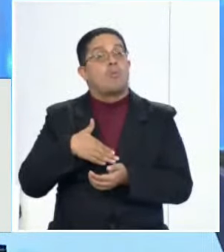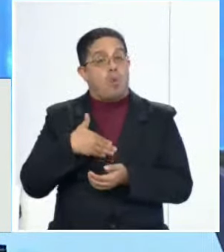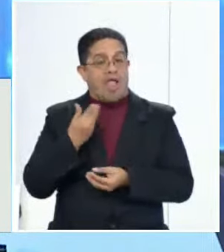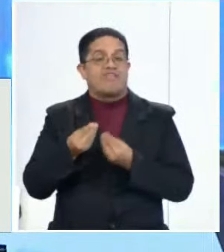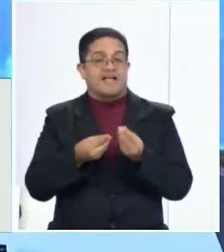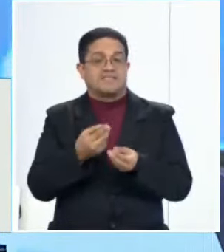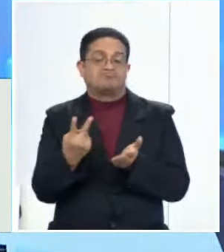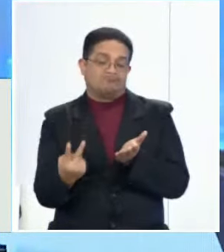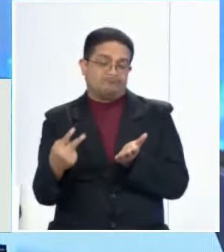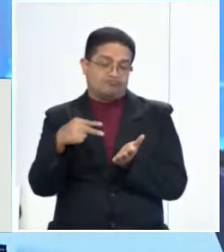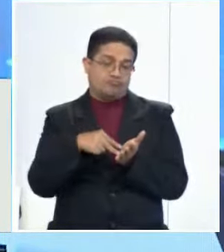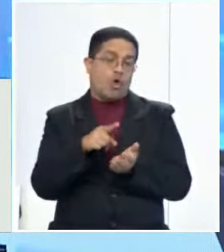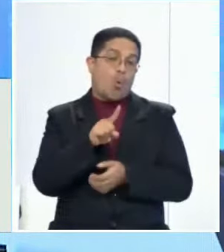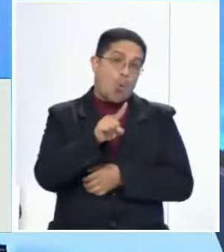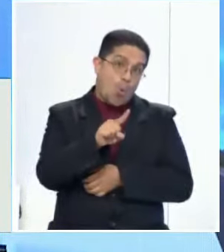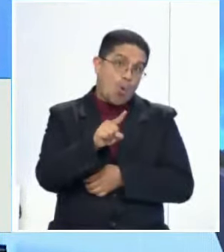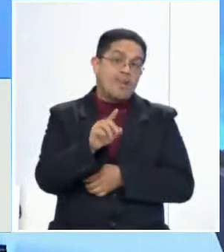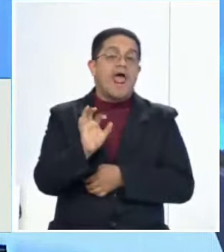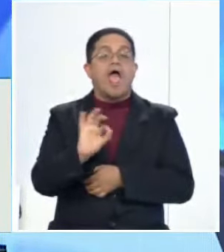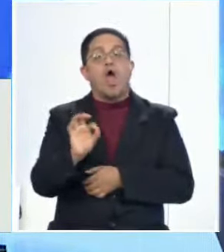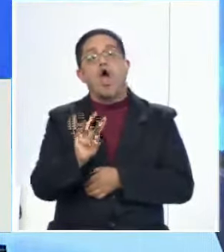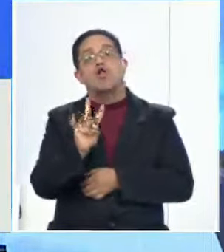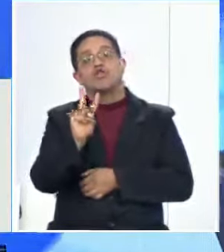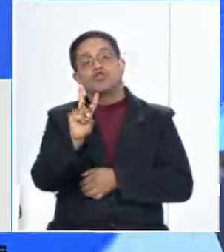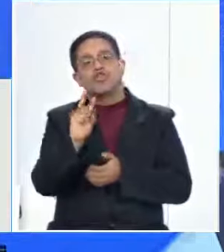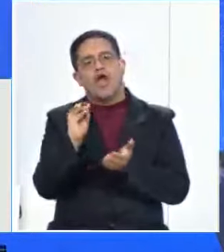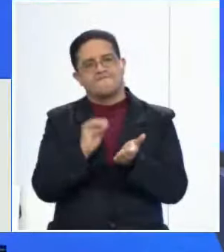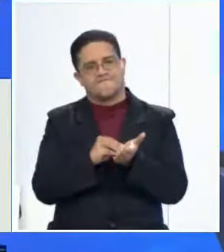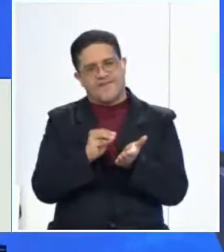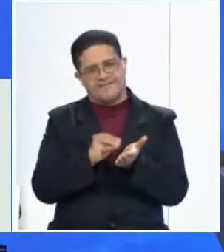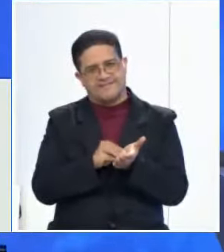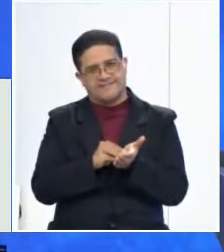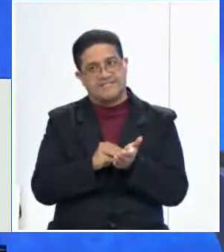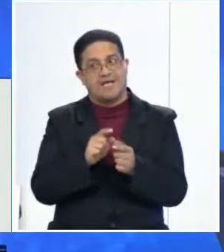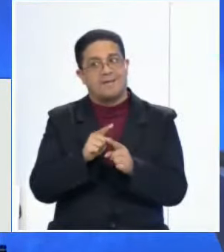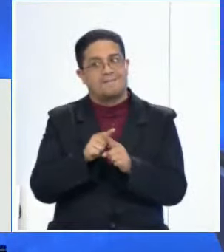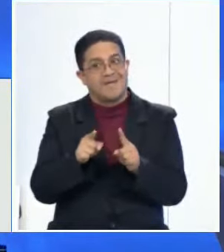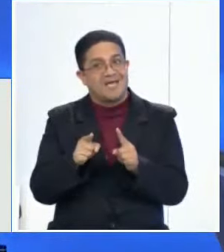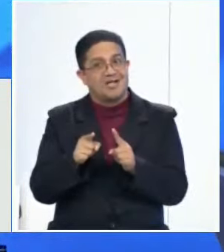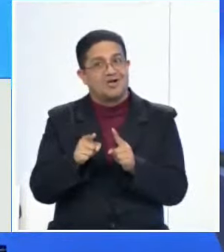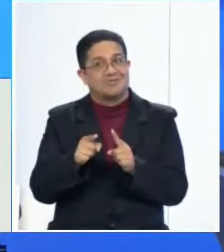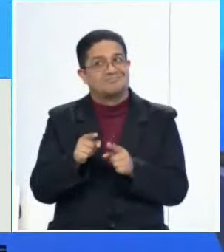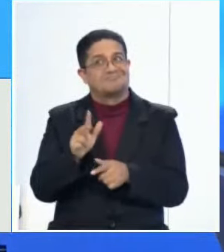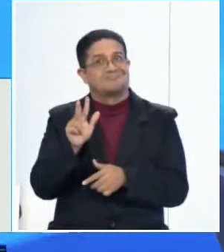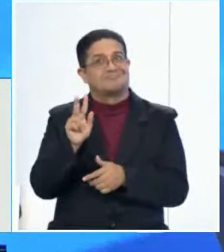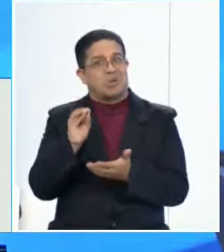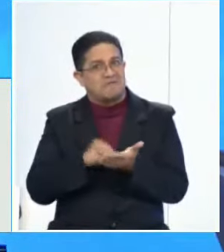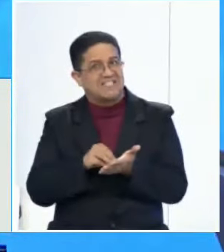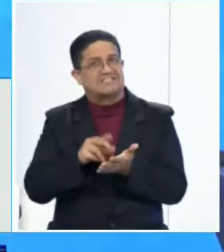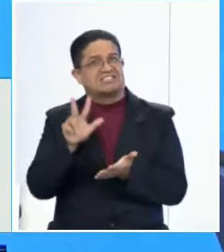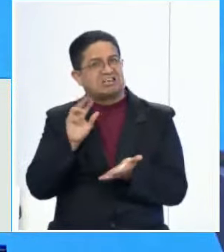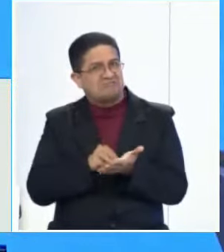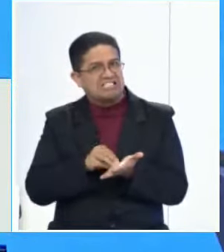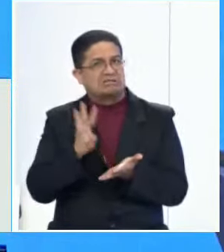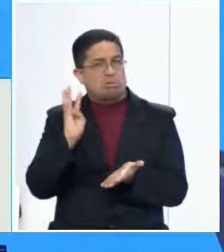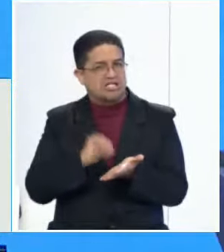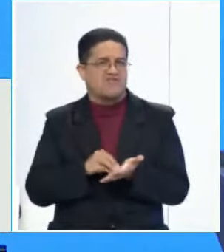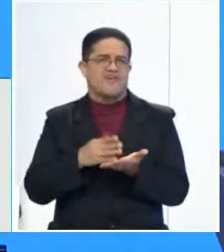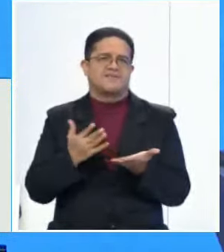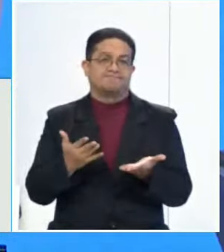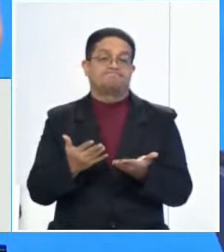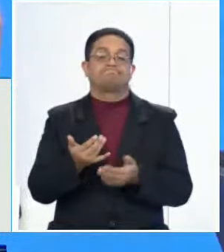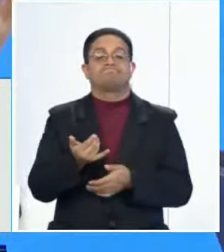levantes 1 o 2 veces en la noche a orinar. Pero, como te dije, más de 2 veces es patológico. ¿Y qué pasa, Daniela? Me pasa mucho en la consulta